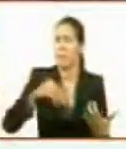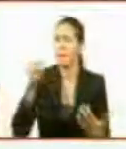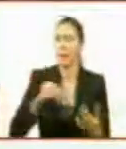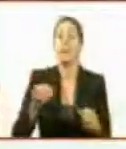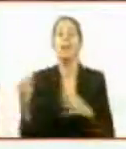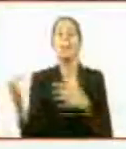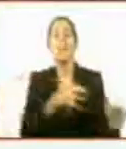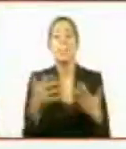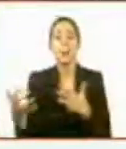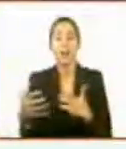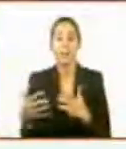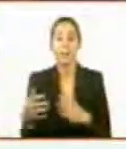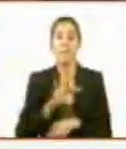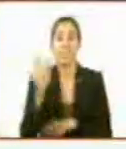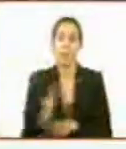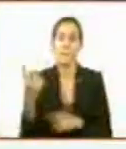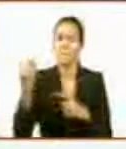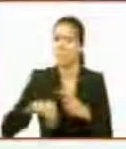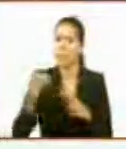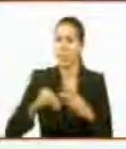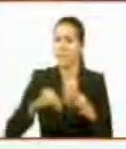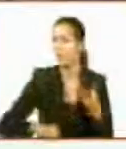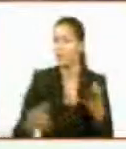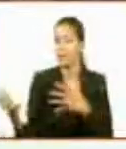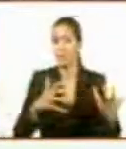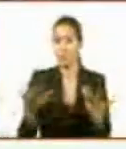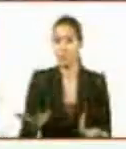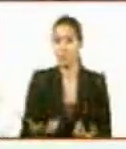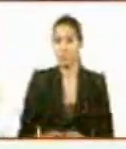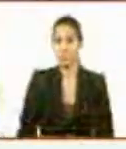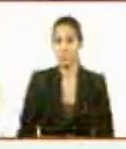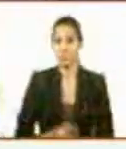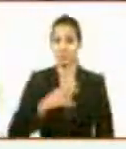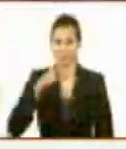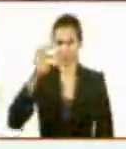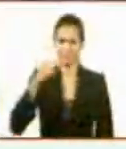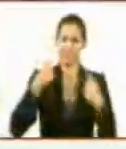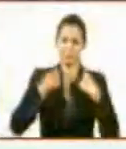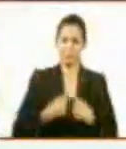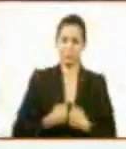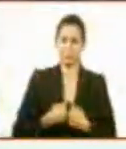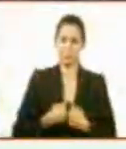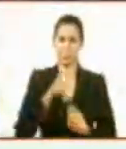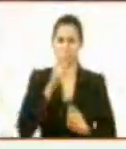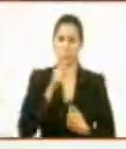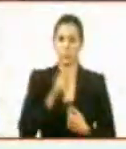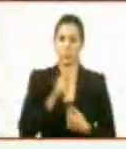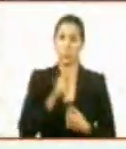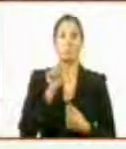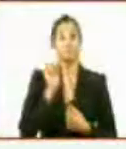más. ¿Eh? Este escapulario mío, esto viene de allá, de la guerra